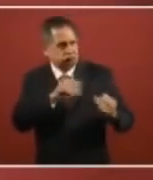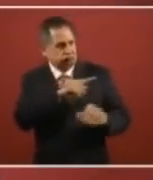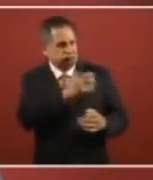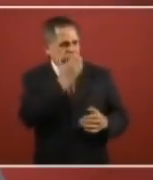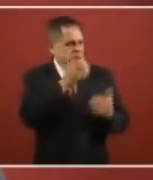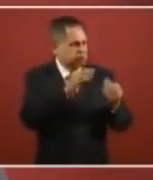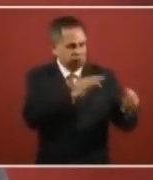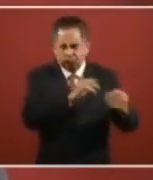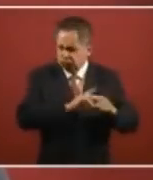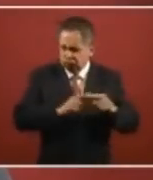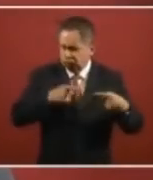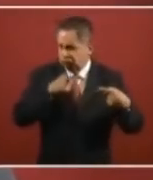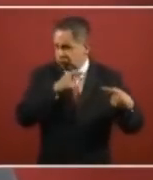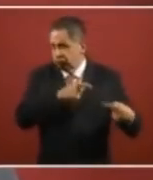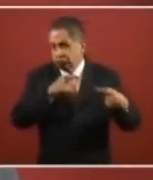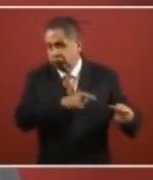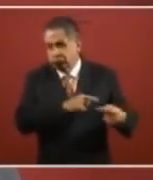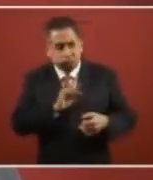que cuando ya